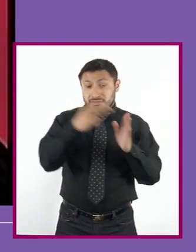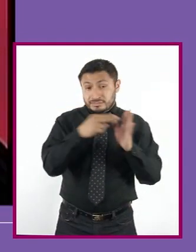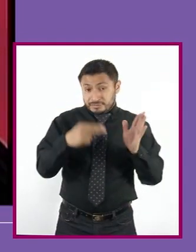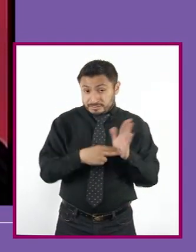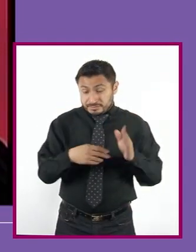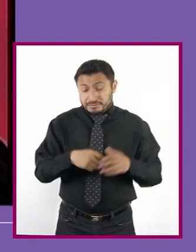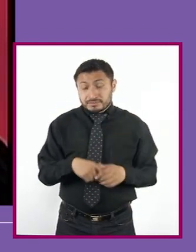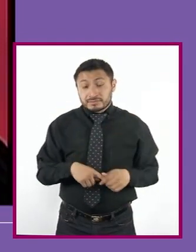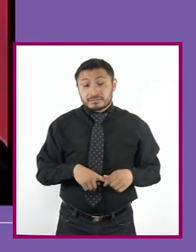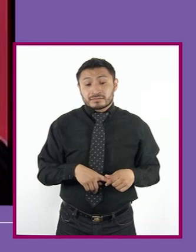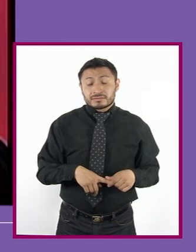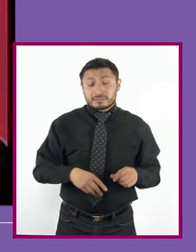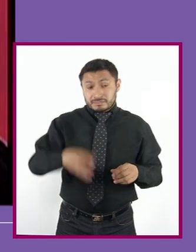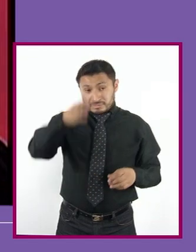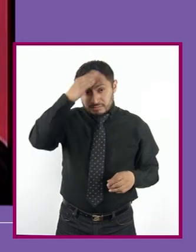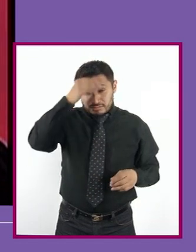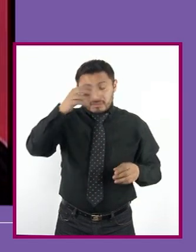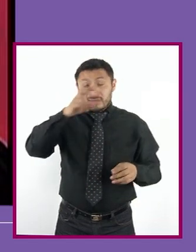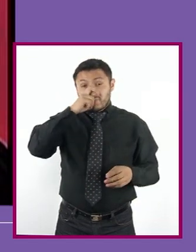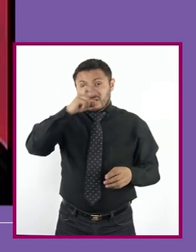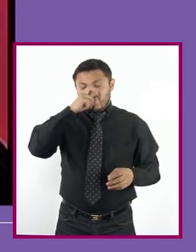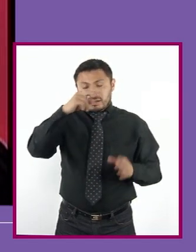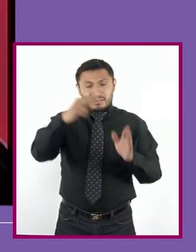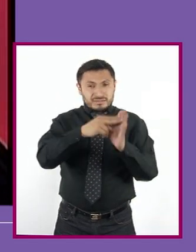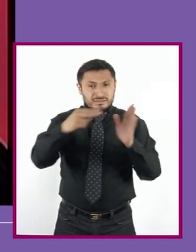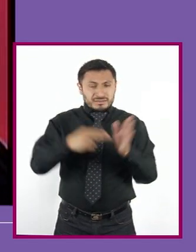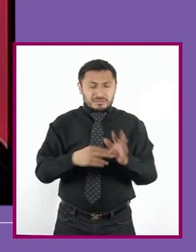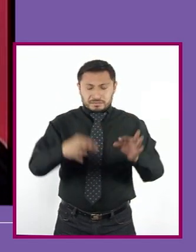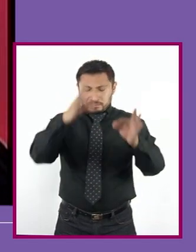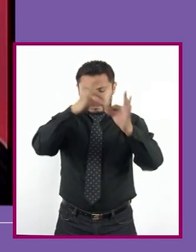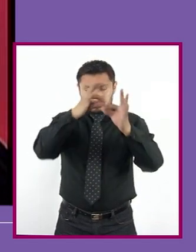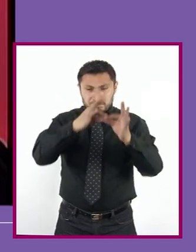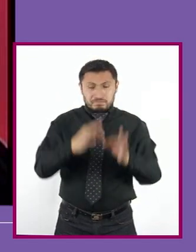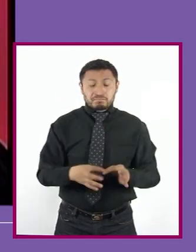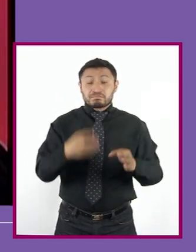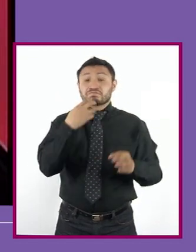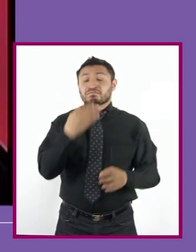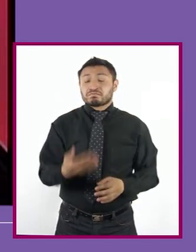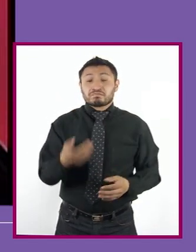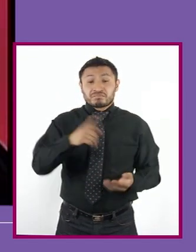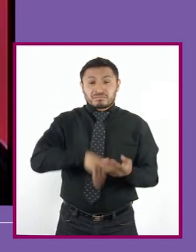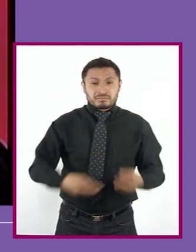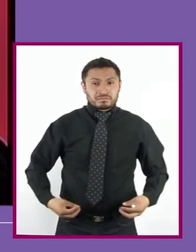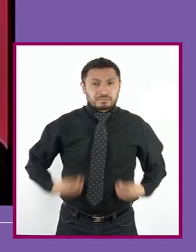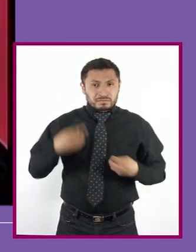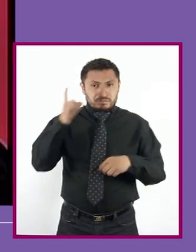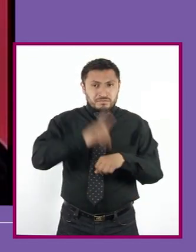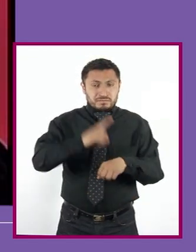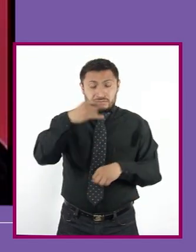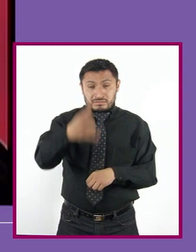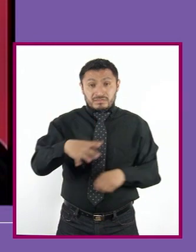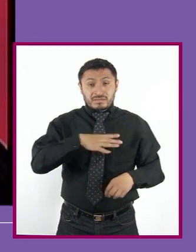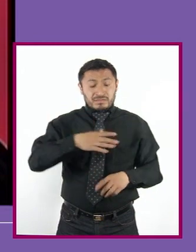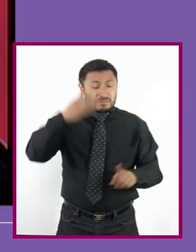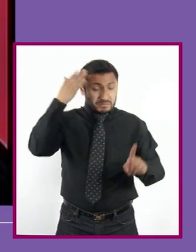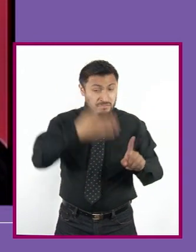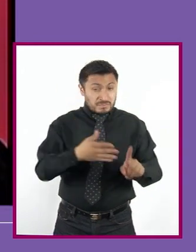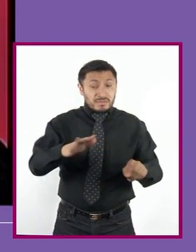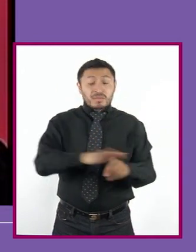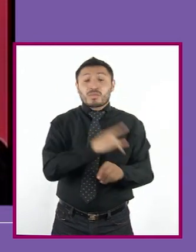normas, aprender a exigir que estas normas tengan sentido en nuestra vida diaria y que tengan sentido porque